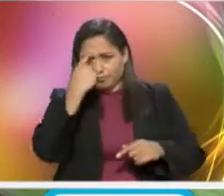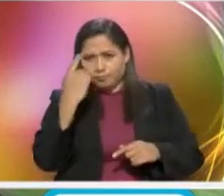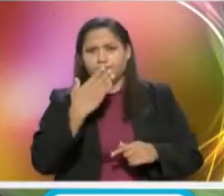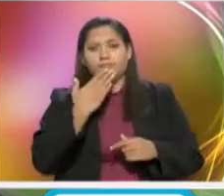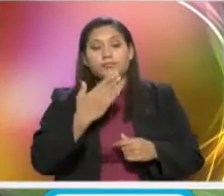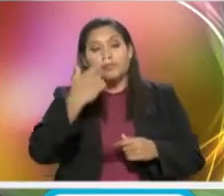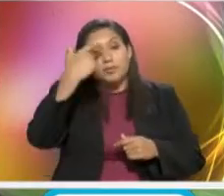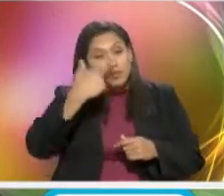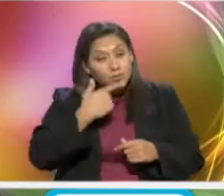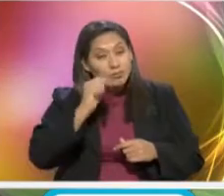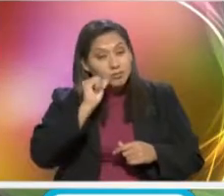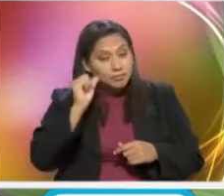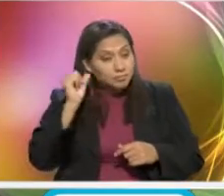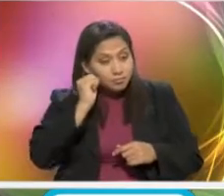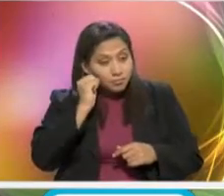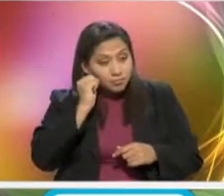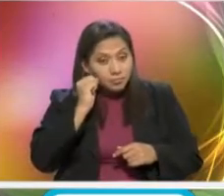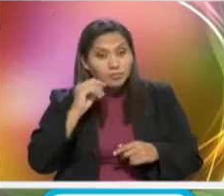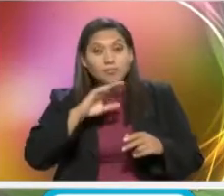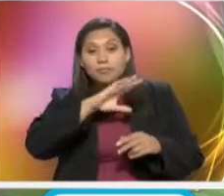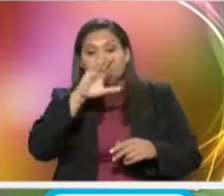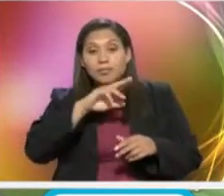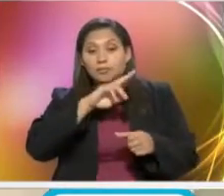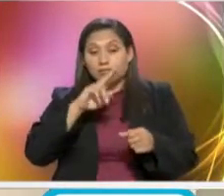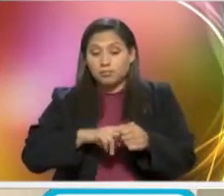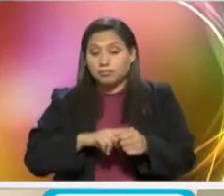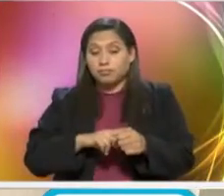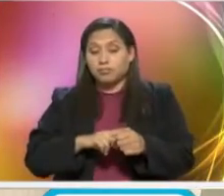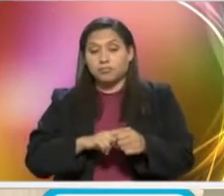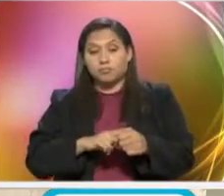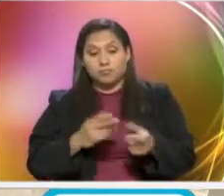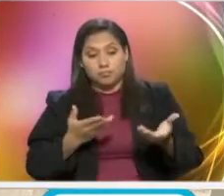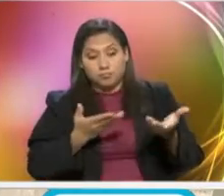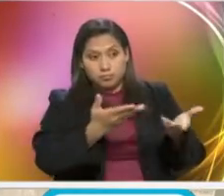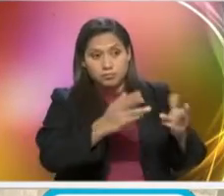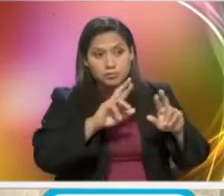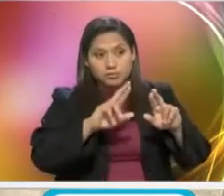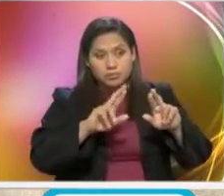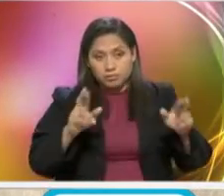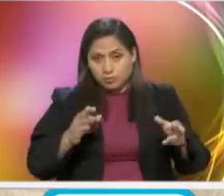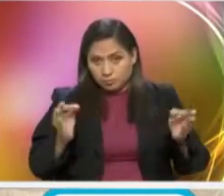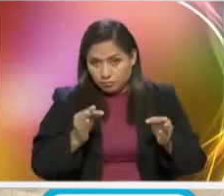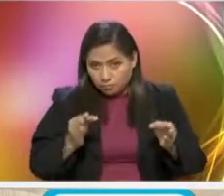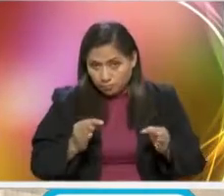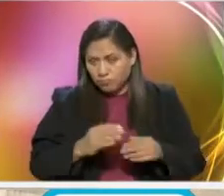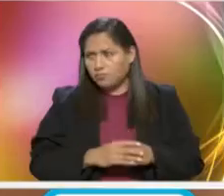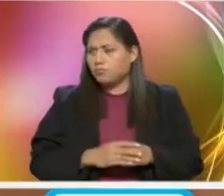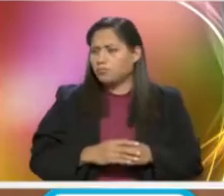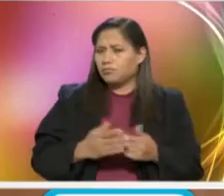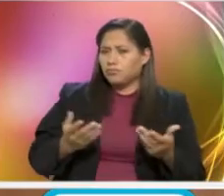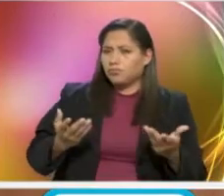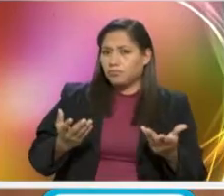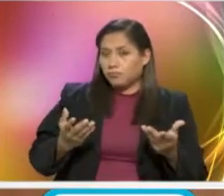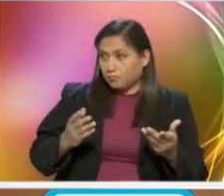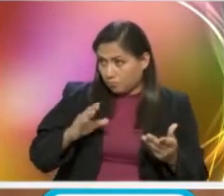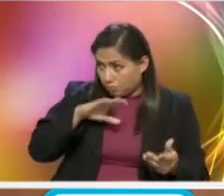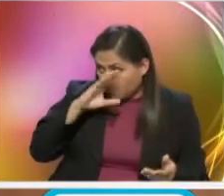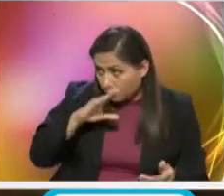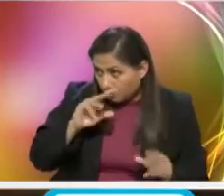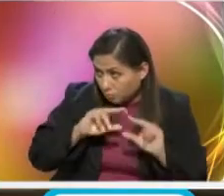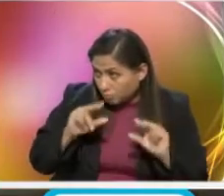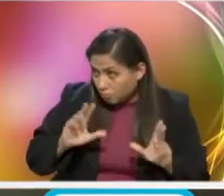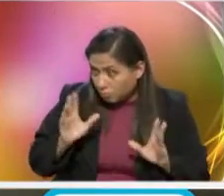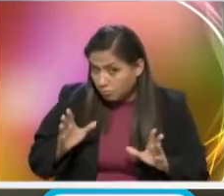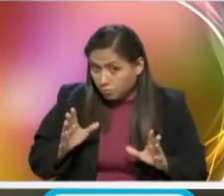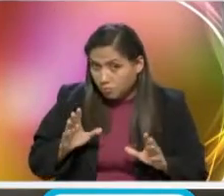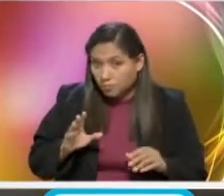¿Una noche antes dejar los mangos naturales en el refrigerador? No, puede ser. cuando el mango ya está congelado, No,